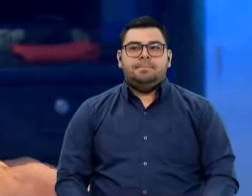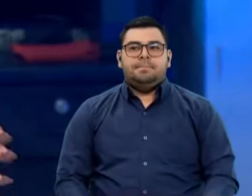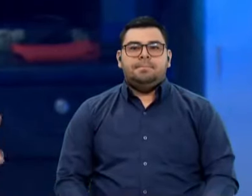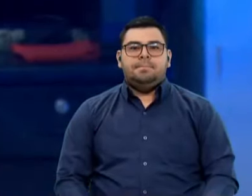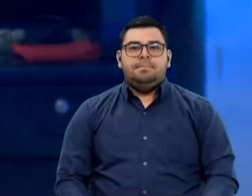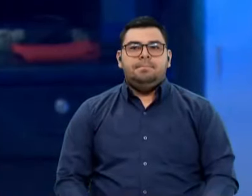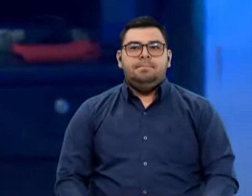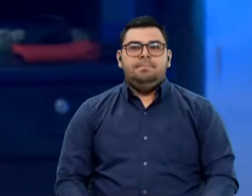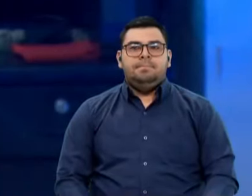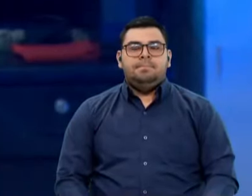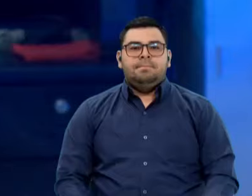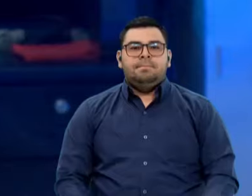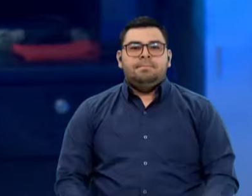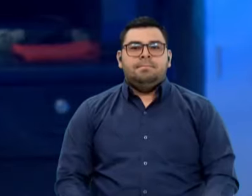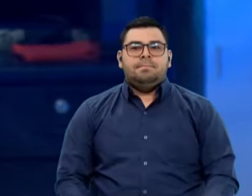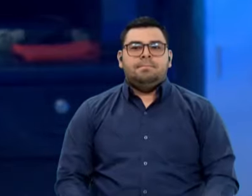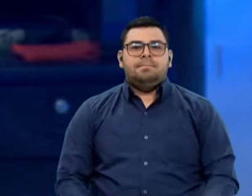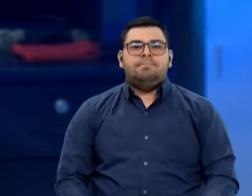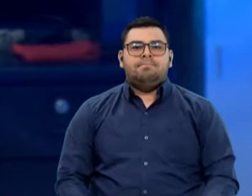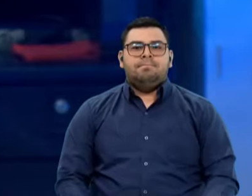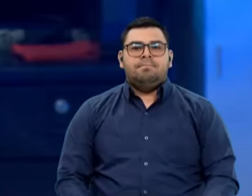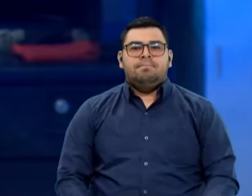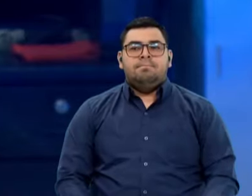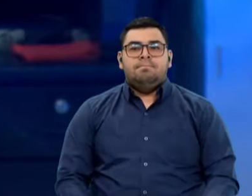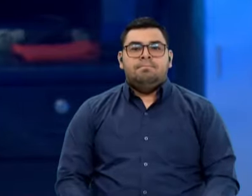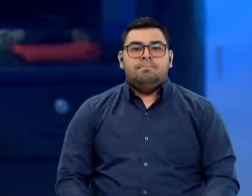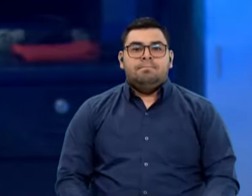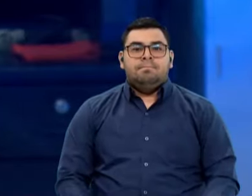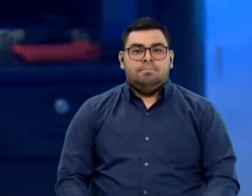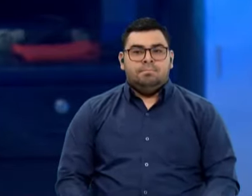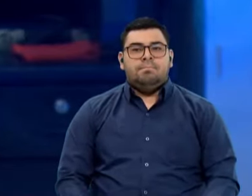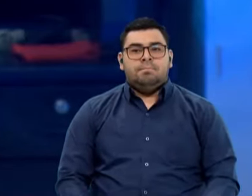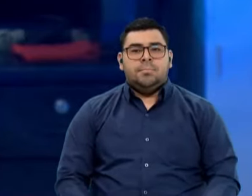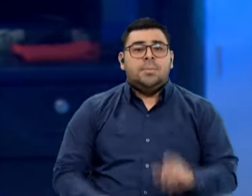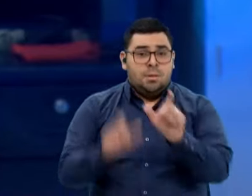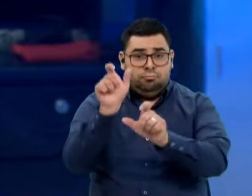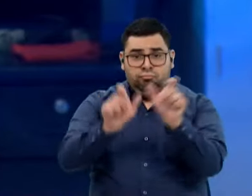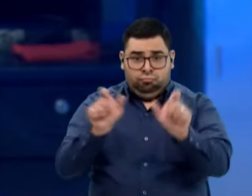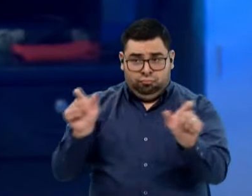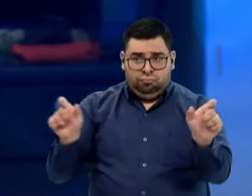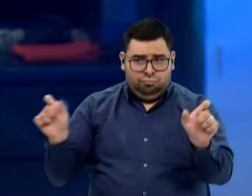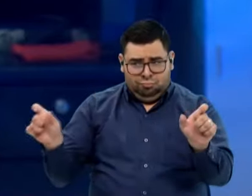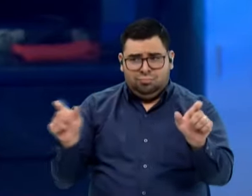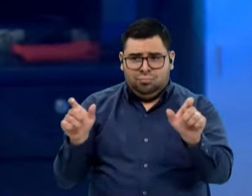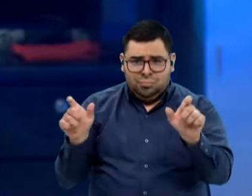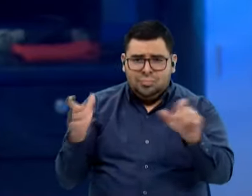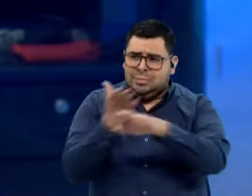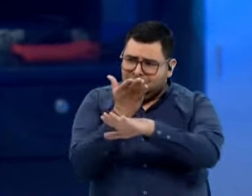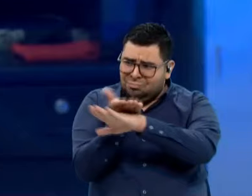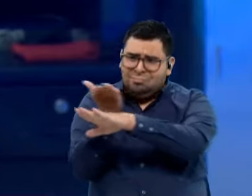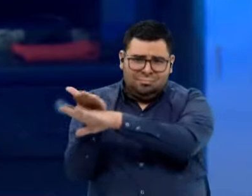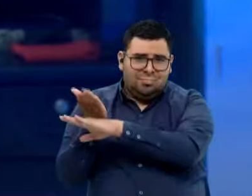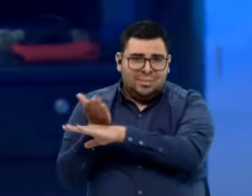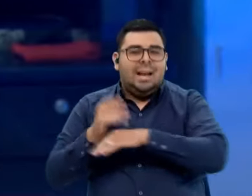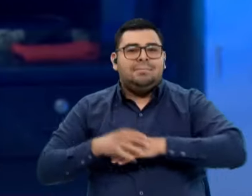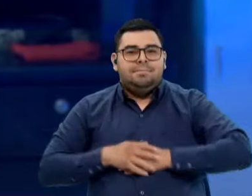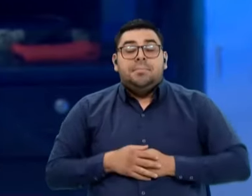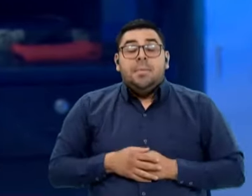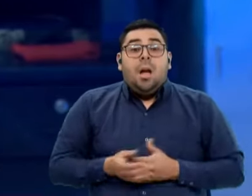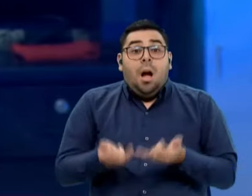Precisamente atendiendo los requerimientos y las solicitudes de muchos de los televidentes de Oriente Noticias, queremos en este momento saludar